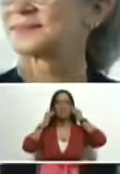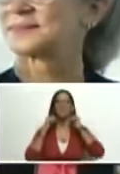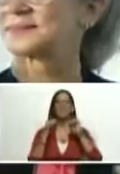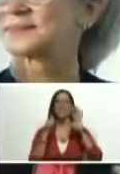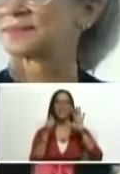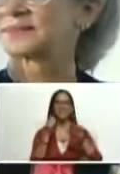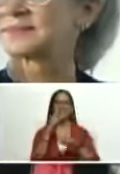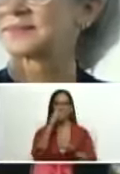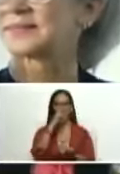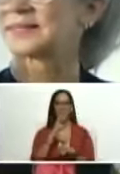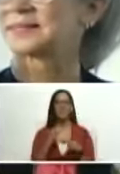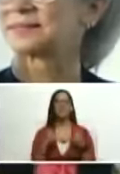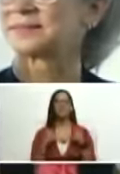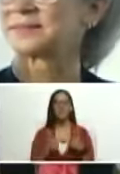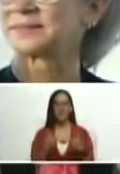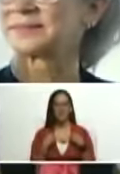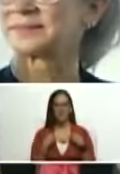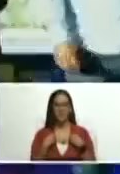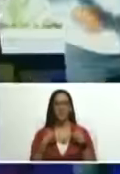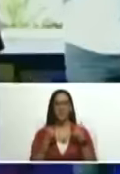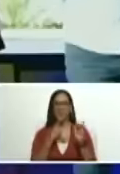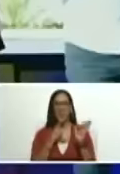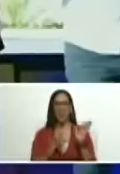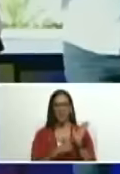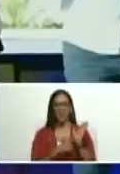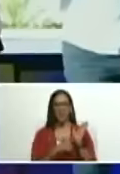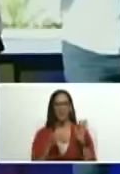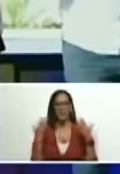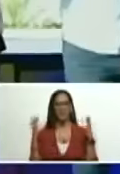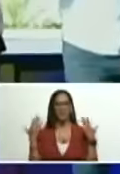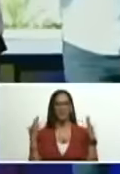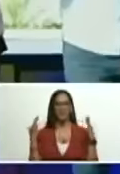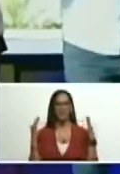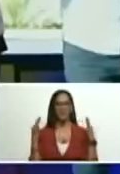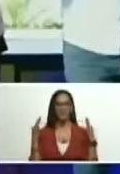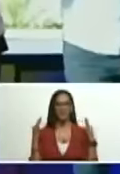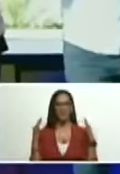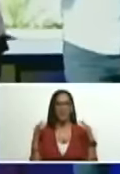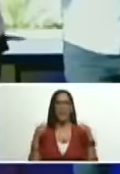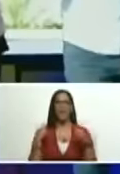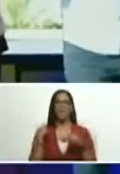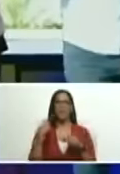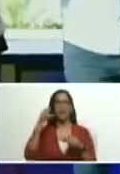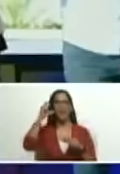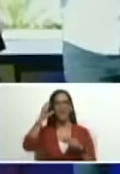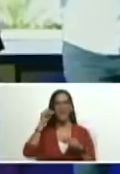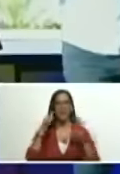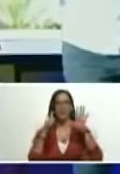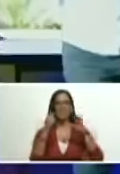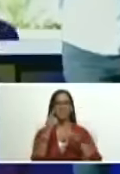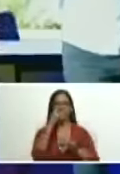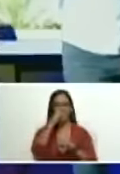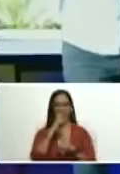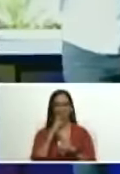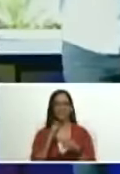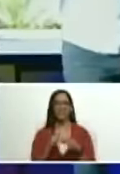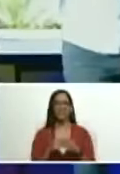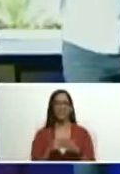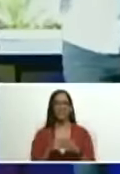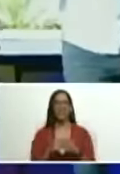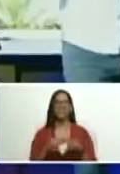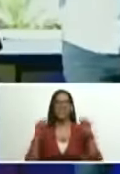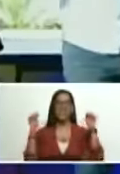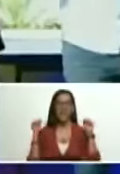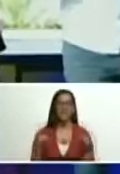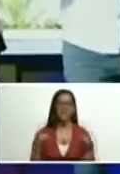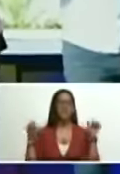61 años bien vividos y bien cumplidos. Este ha sido mi primer día de los 61 años. Y si así